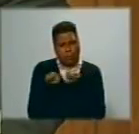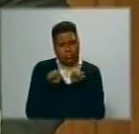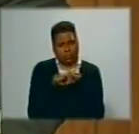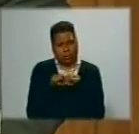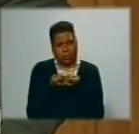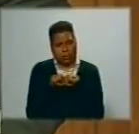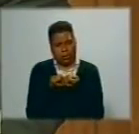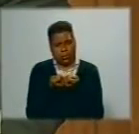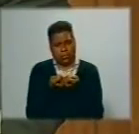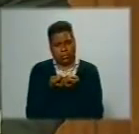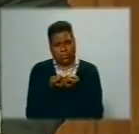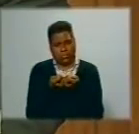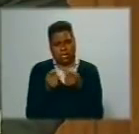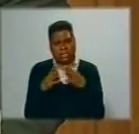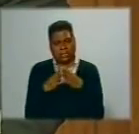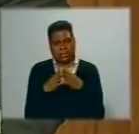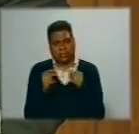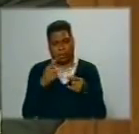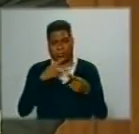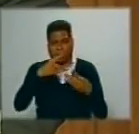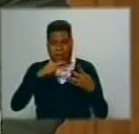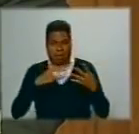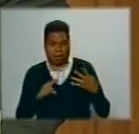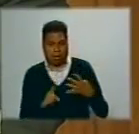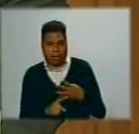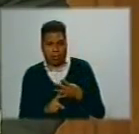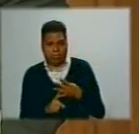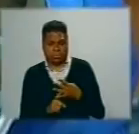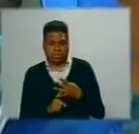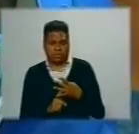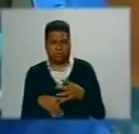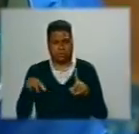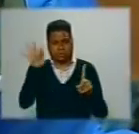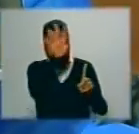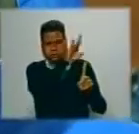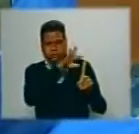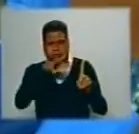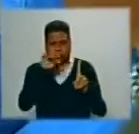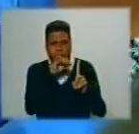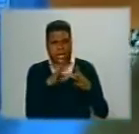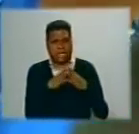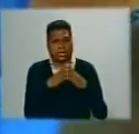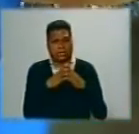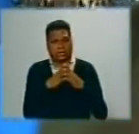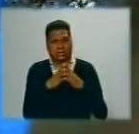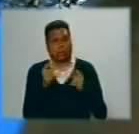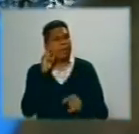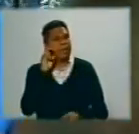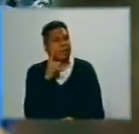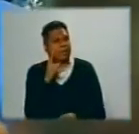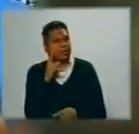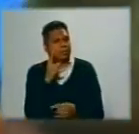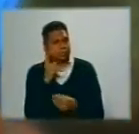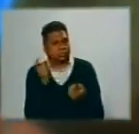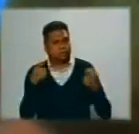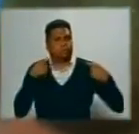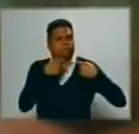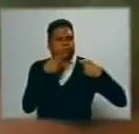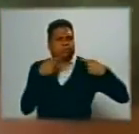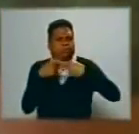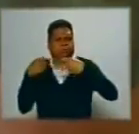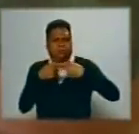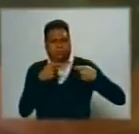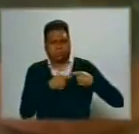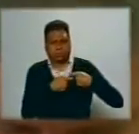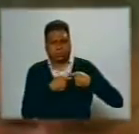mundial comenzaron a inmiscuirse en asuntos soberanos para procurar la confrontación entre Estados